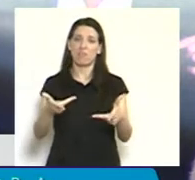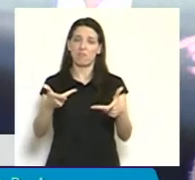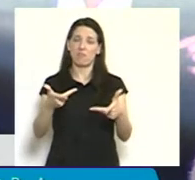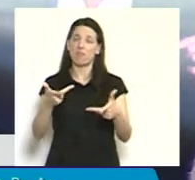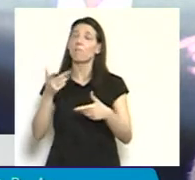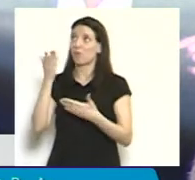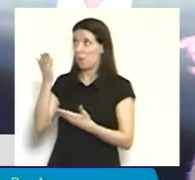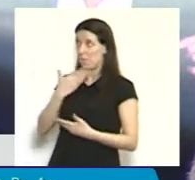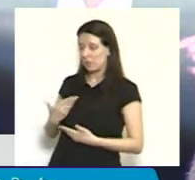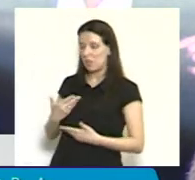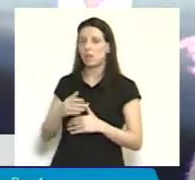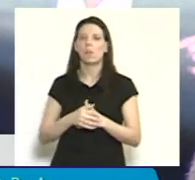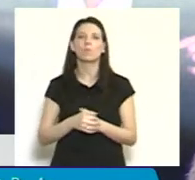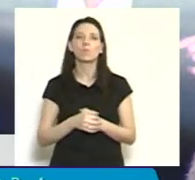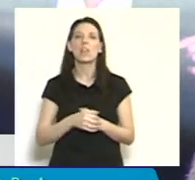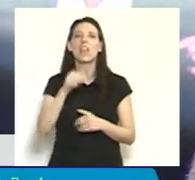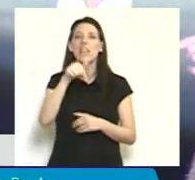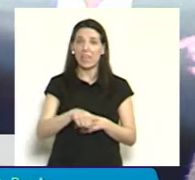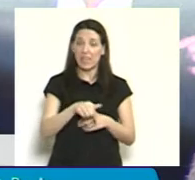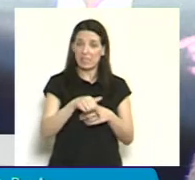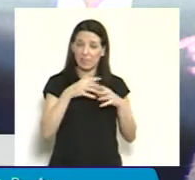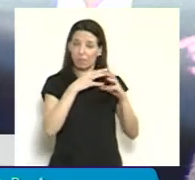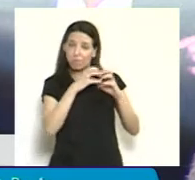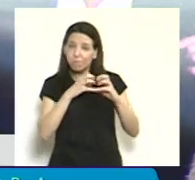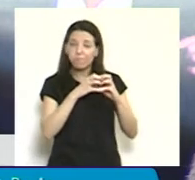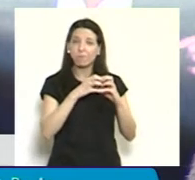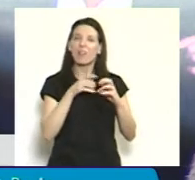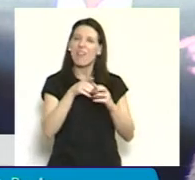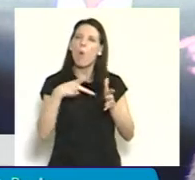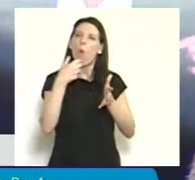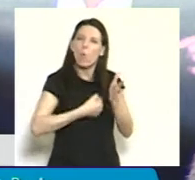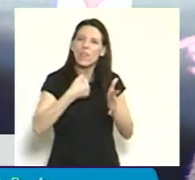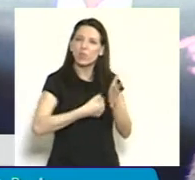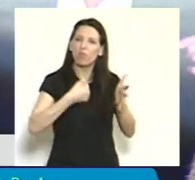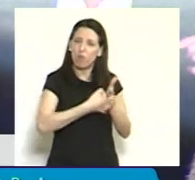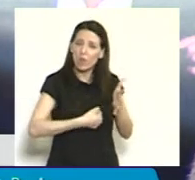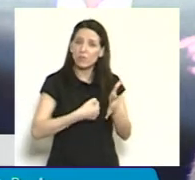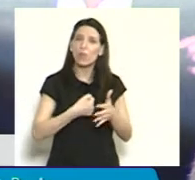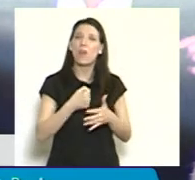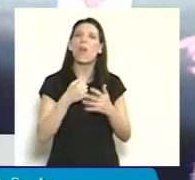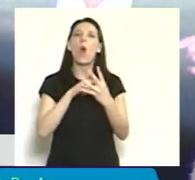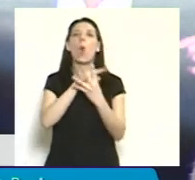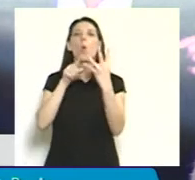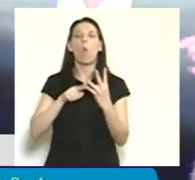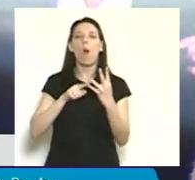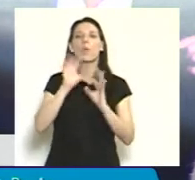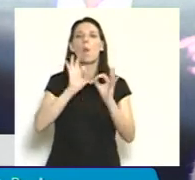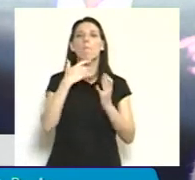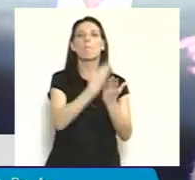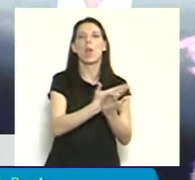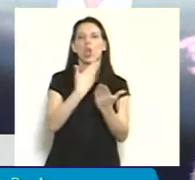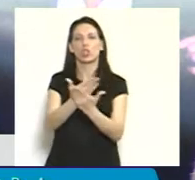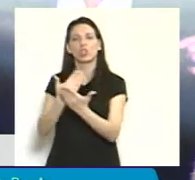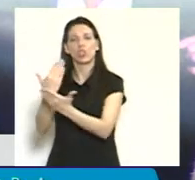señora Presidenta, que este dictamen refleja un esfuerzo de integración de los 4 proyectos de ley, el